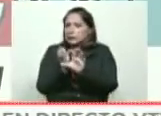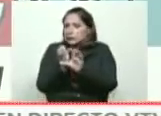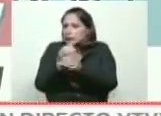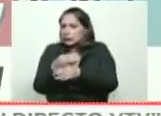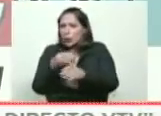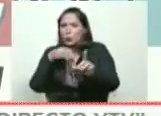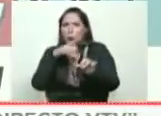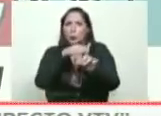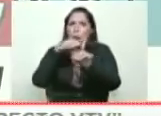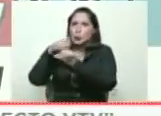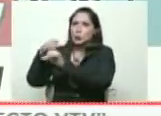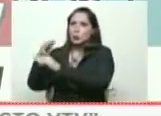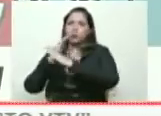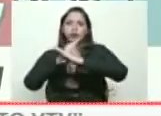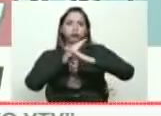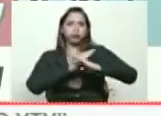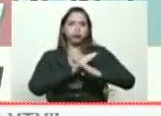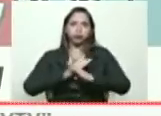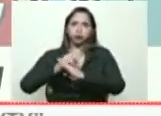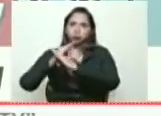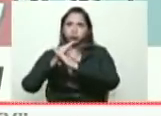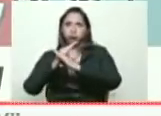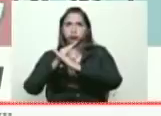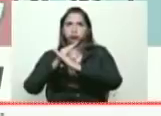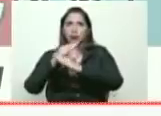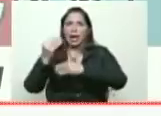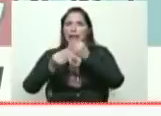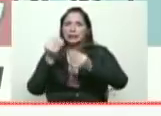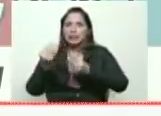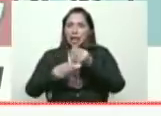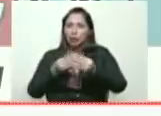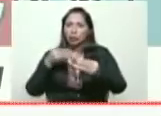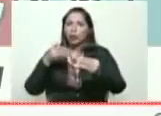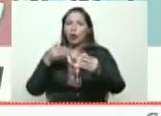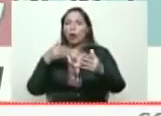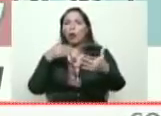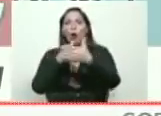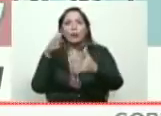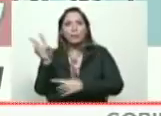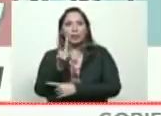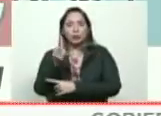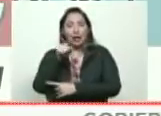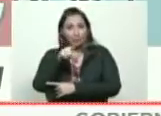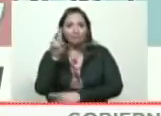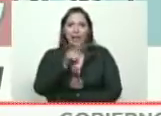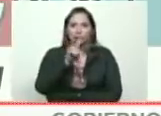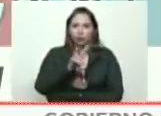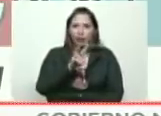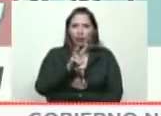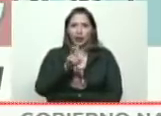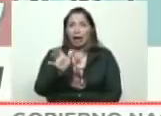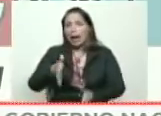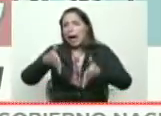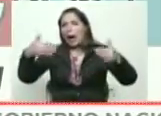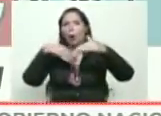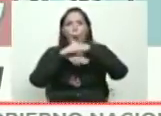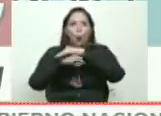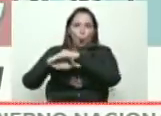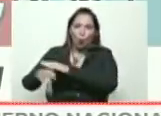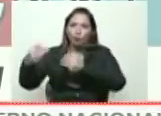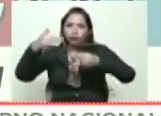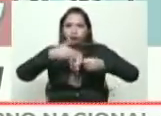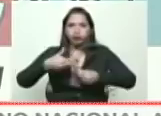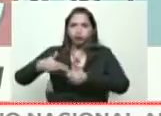de las sanciones y del bloqueo que están aplicando sobre Venezuela, que es que Venezuela es la reserva más grande de crudo que tiene el